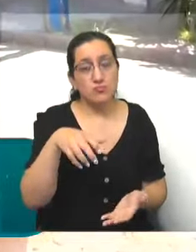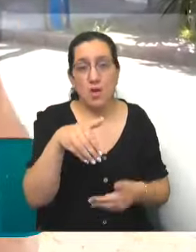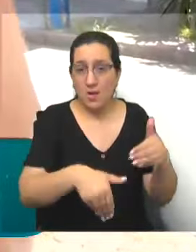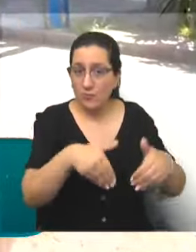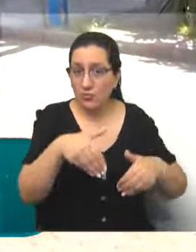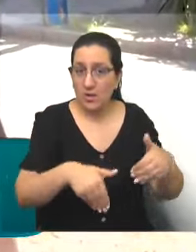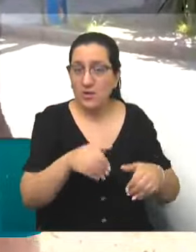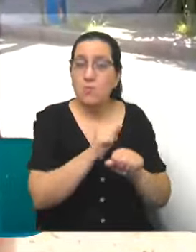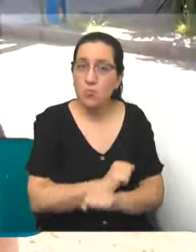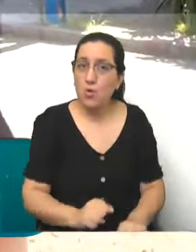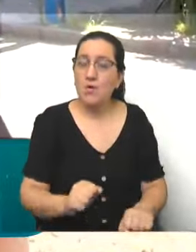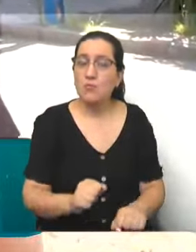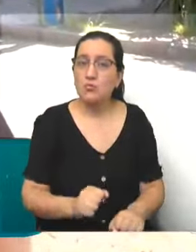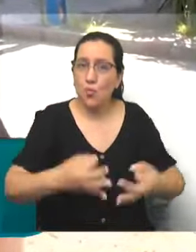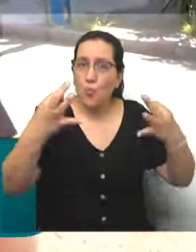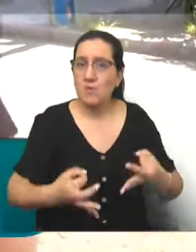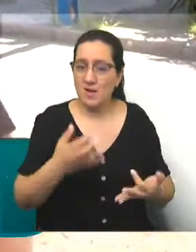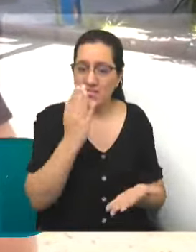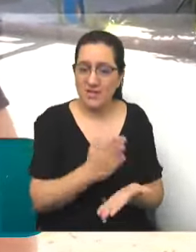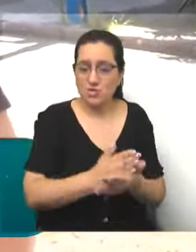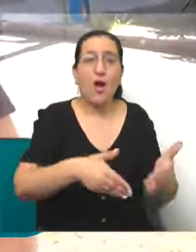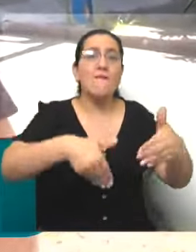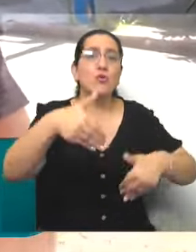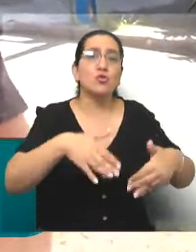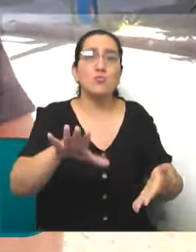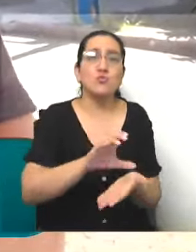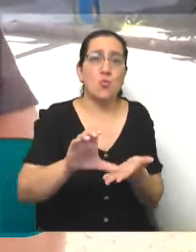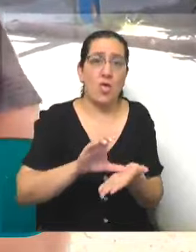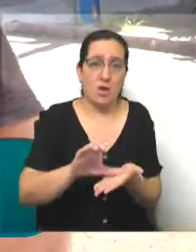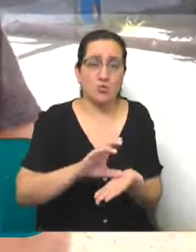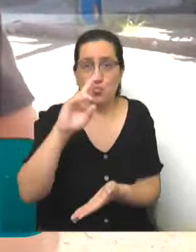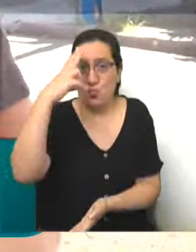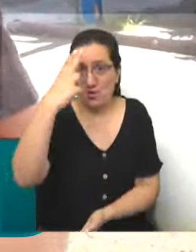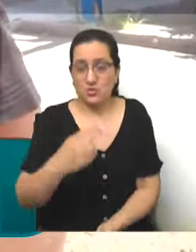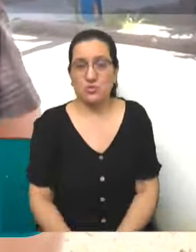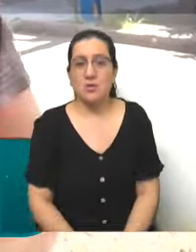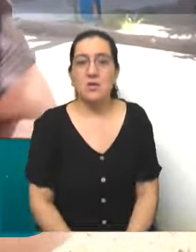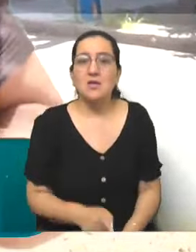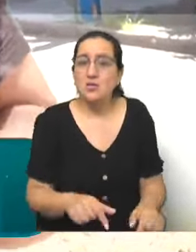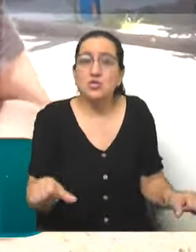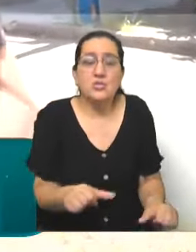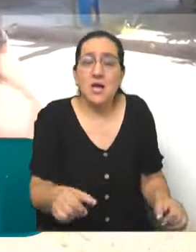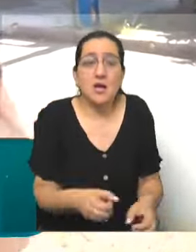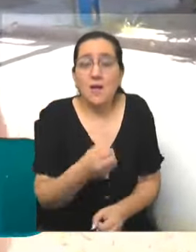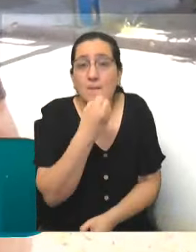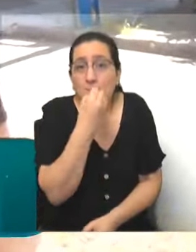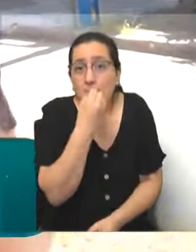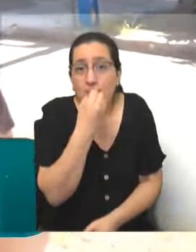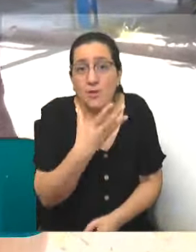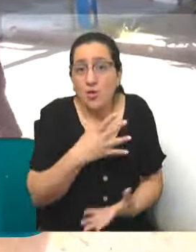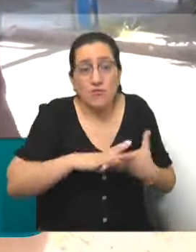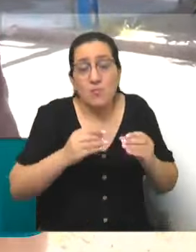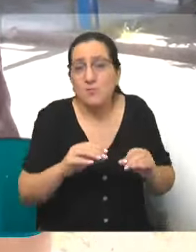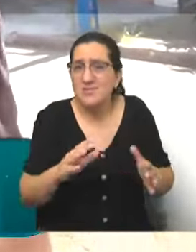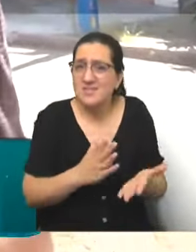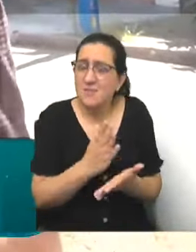donde podamos ejercer nuestro derecho al voto como ciudadanas, como ciudadanos uruguayos, y esto se haga en los mejores términos, como nos tiene